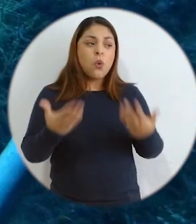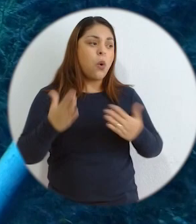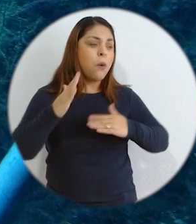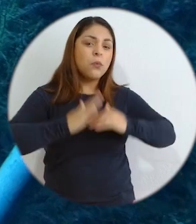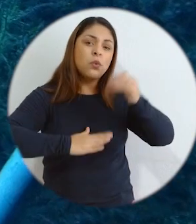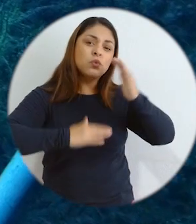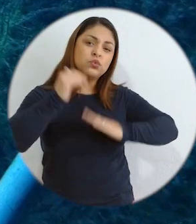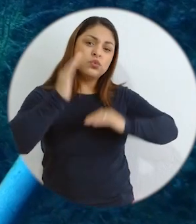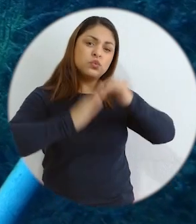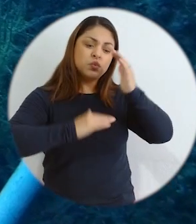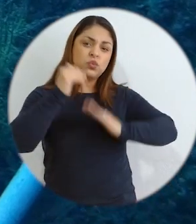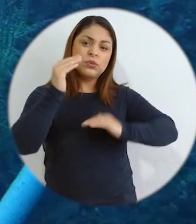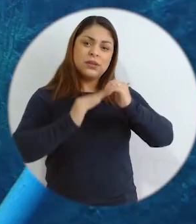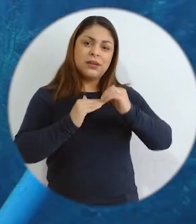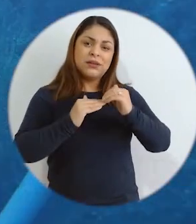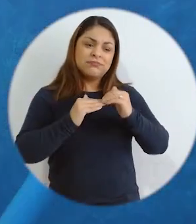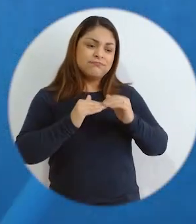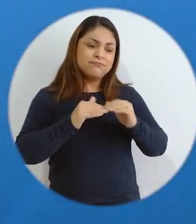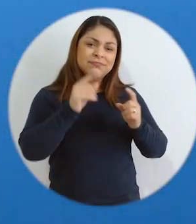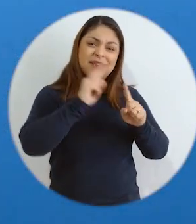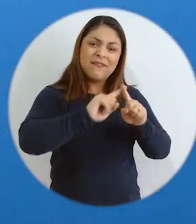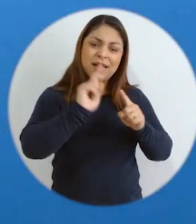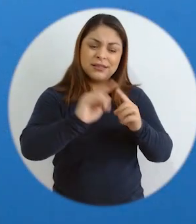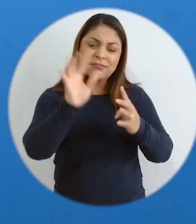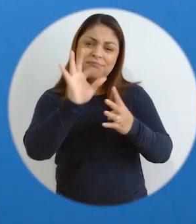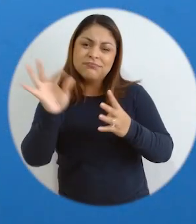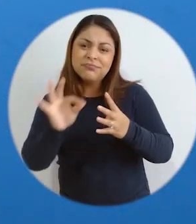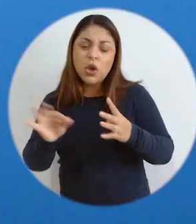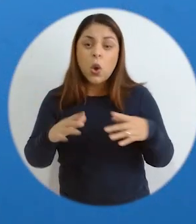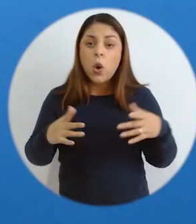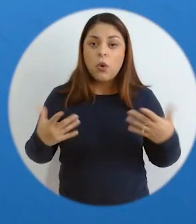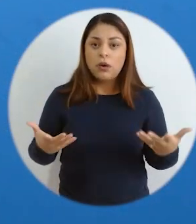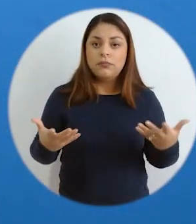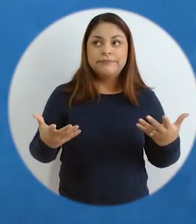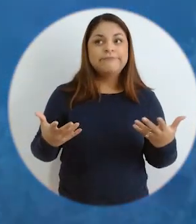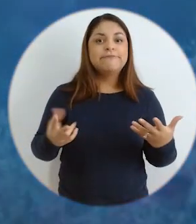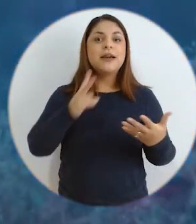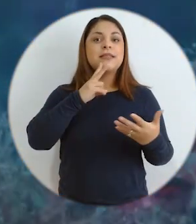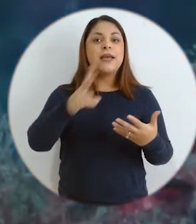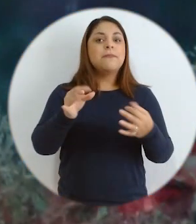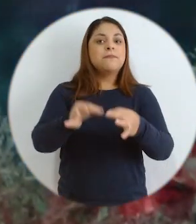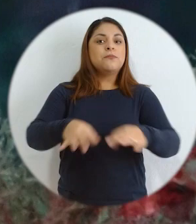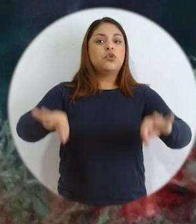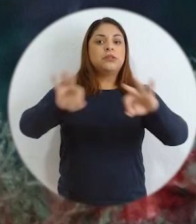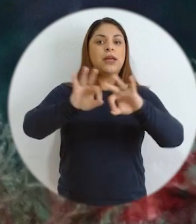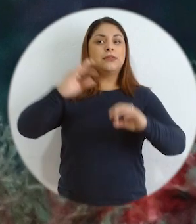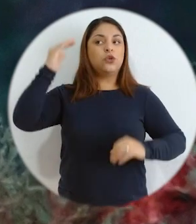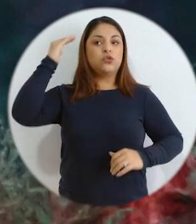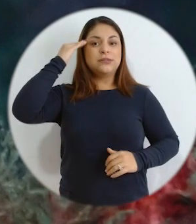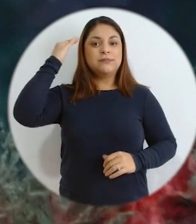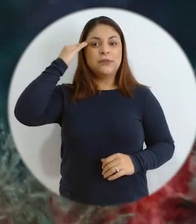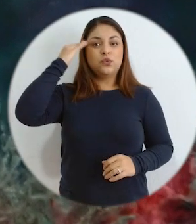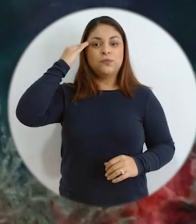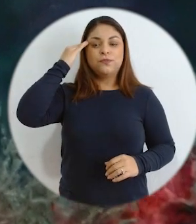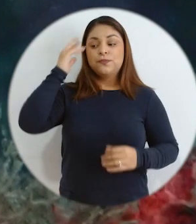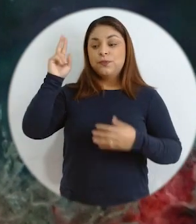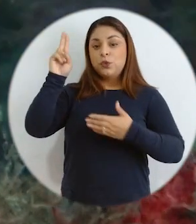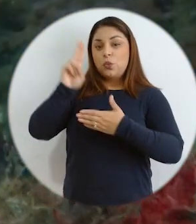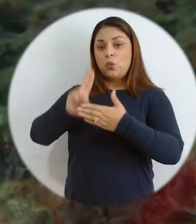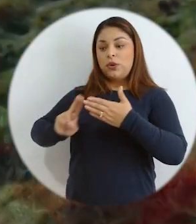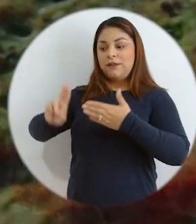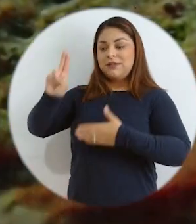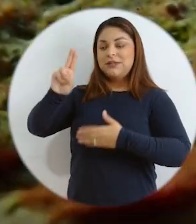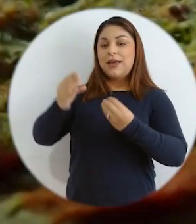¿verdad? Cómo construir más bien esas alternativas. Entonces, hay una cantidad importante de conocimiento. Nuestras